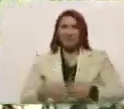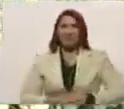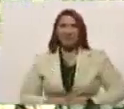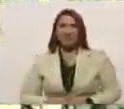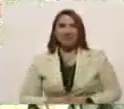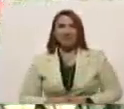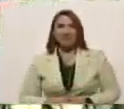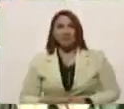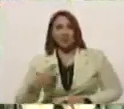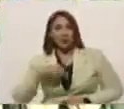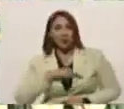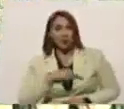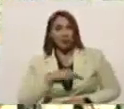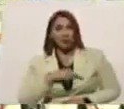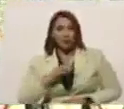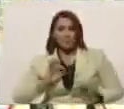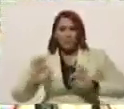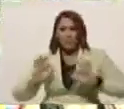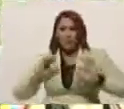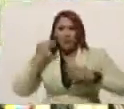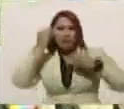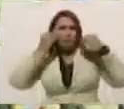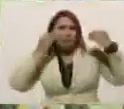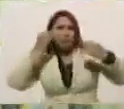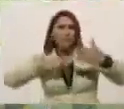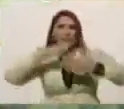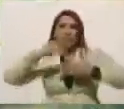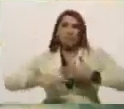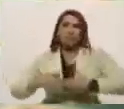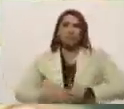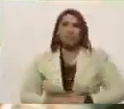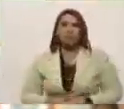Por eso es que hemos venido preparando un plan